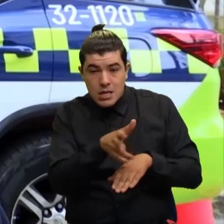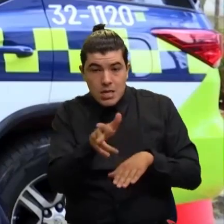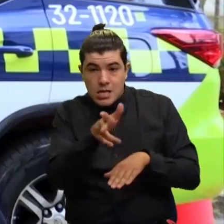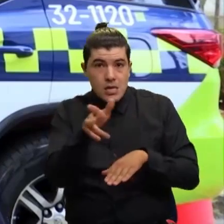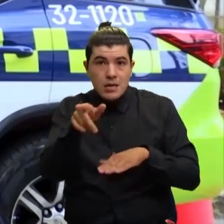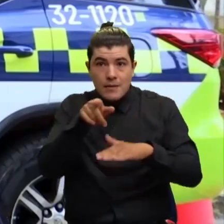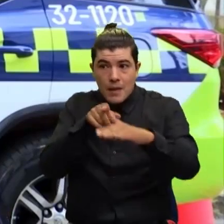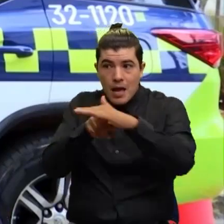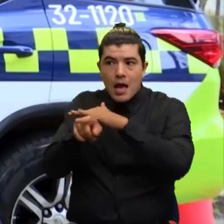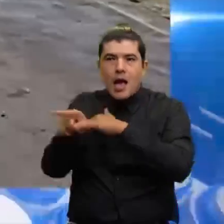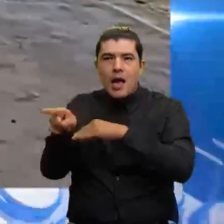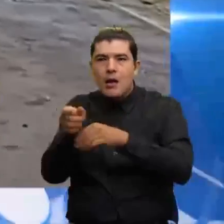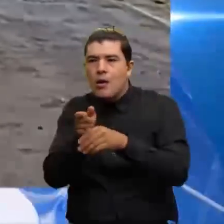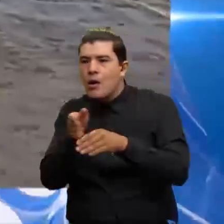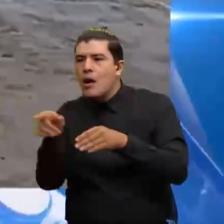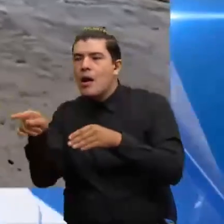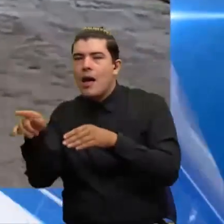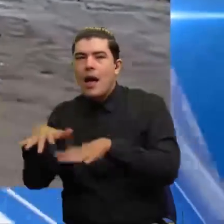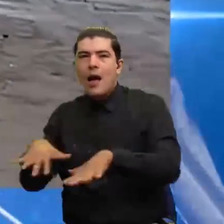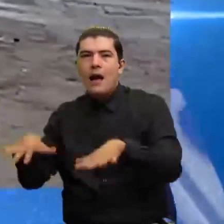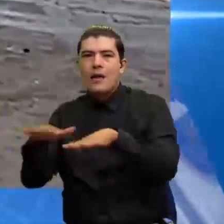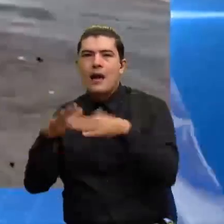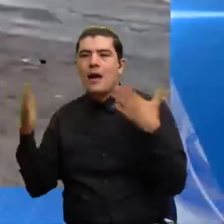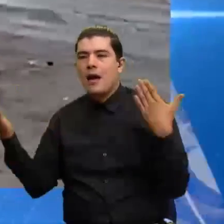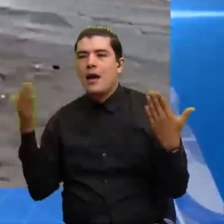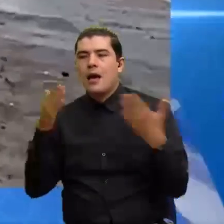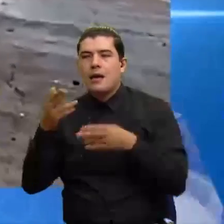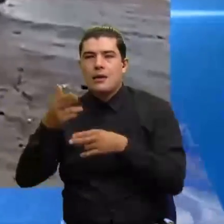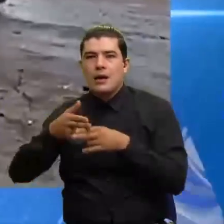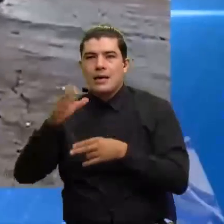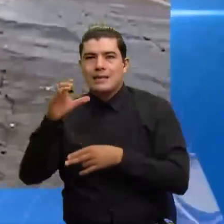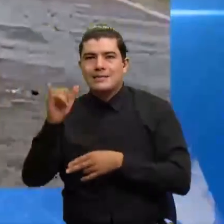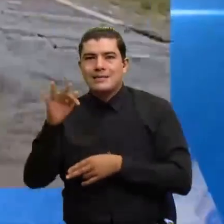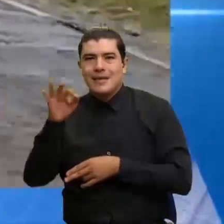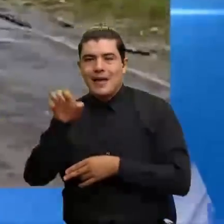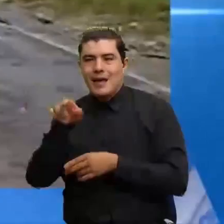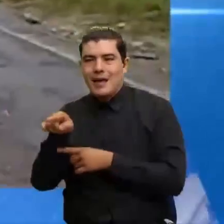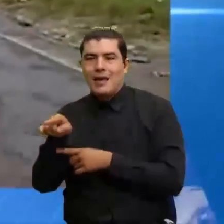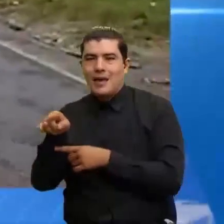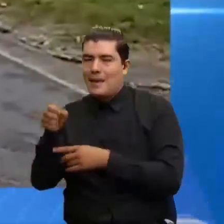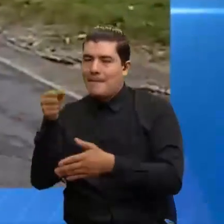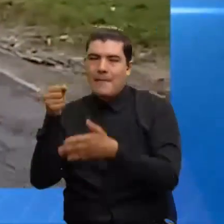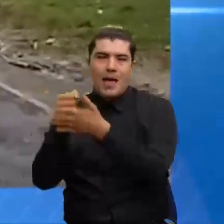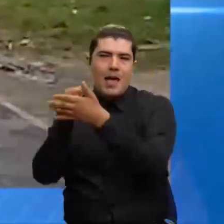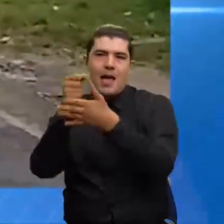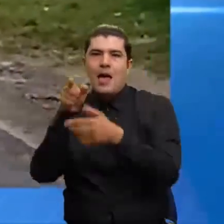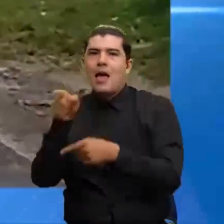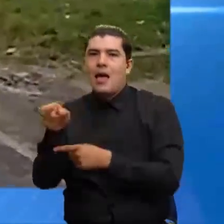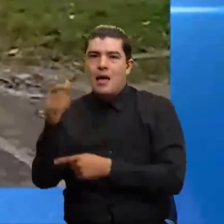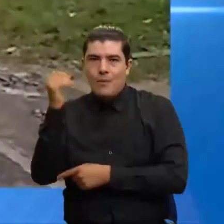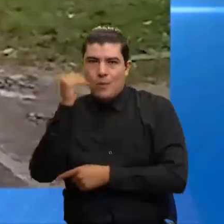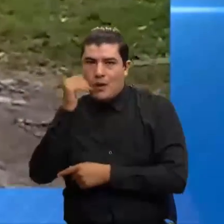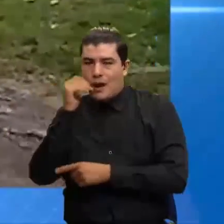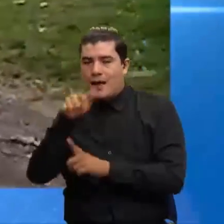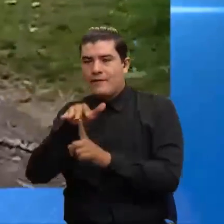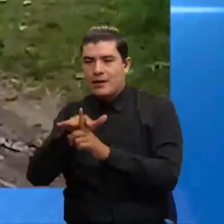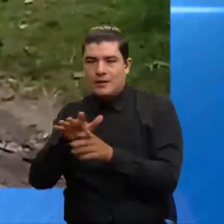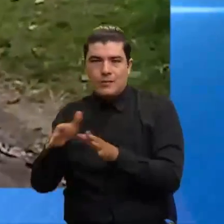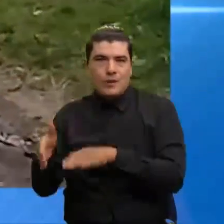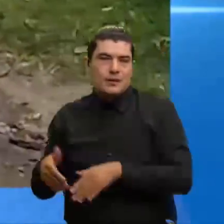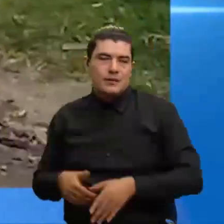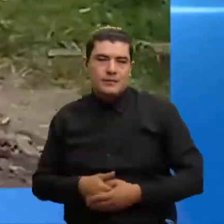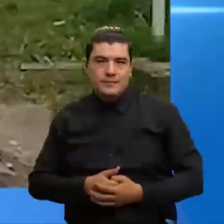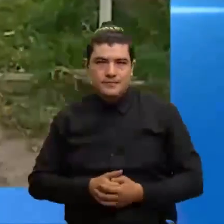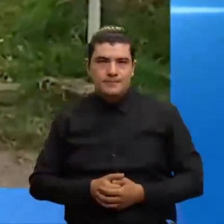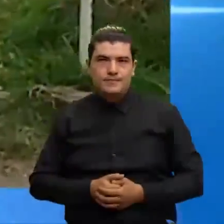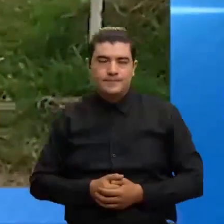se presenta un siniestro vial donde un tractocamión cargado con carbón pierde el control, produciéndose su volcamiento lateral.